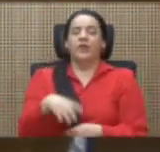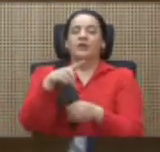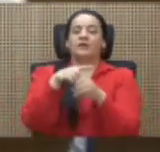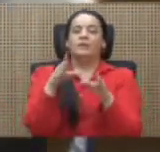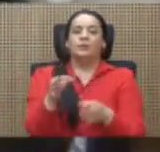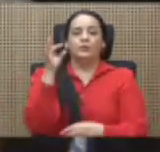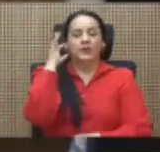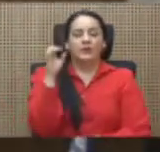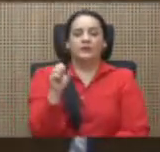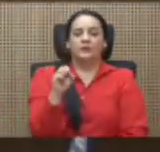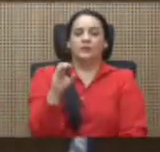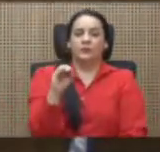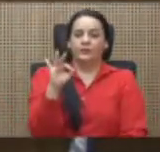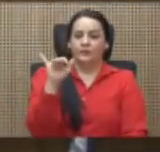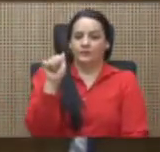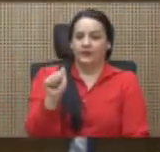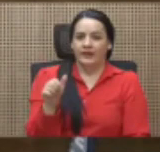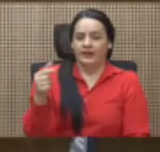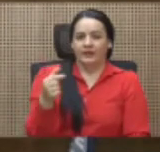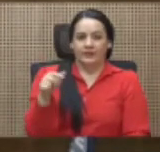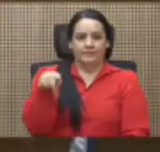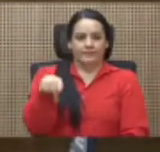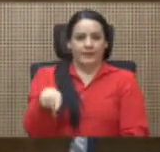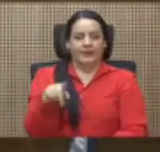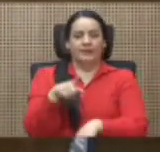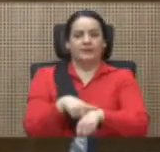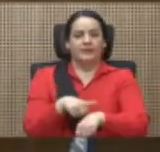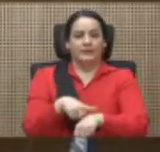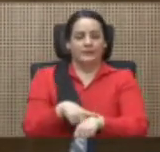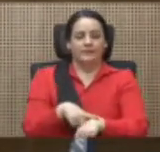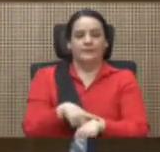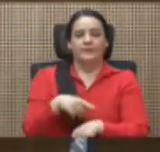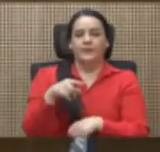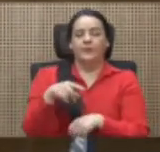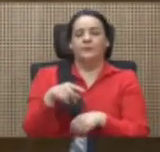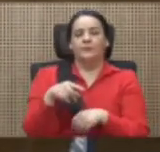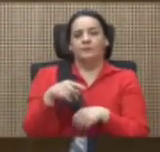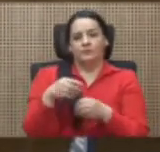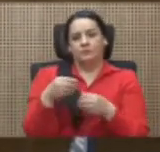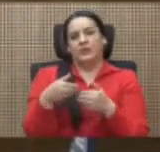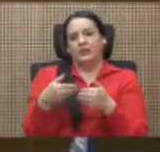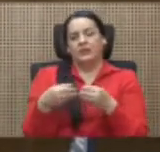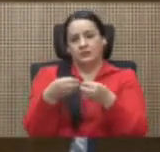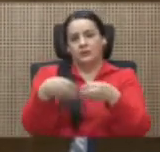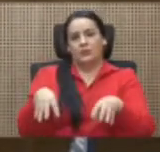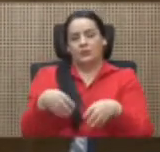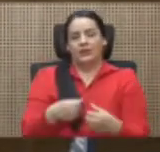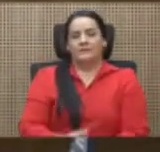diputada Guillén Pérez Sofía por el resto del tiempo.